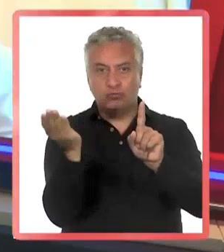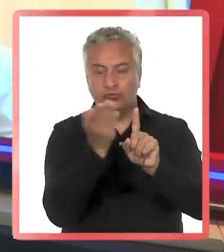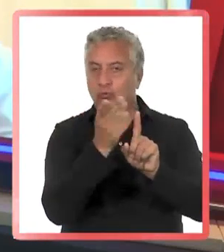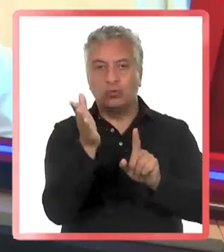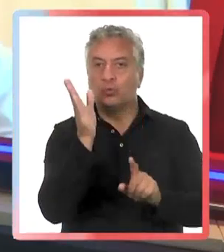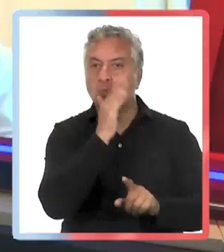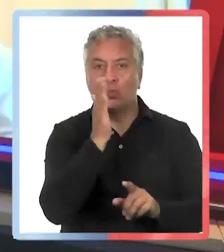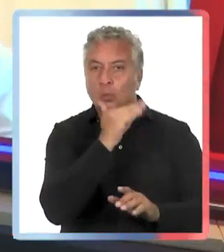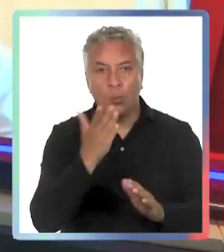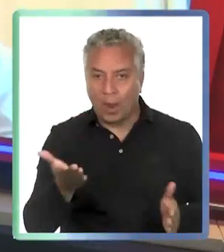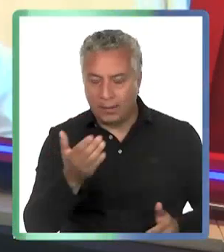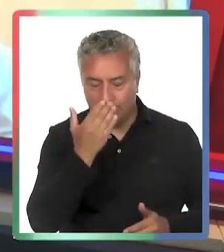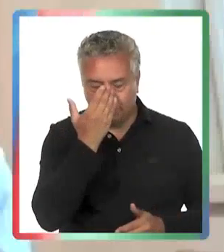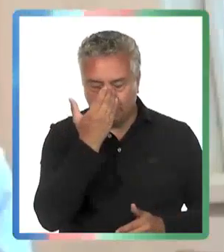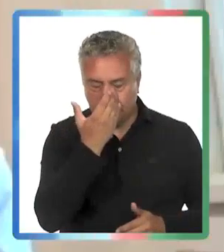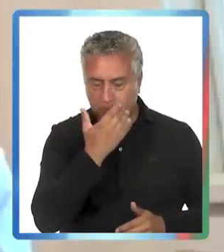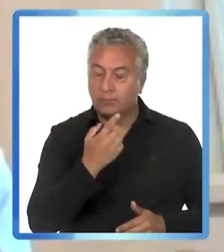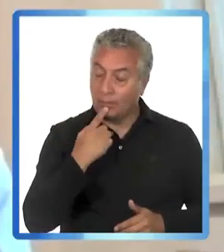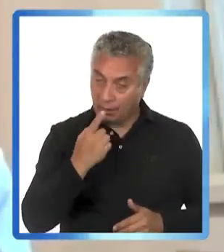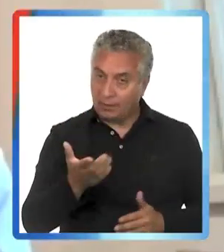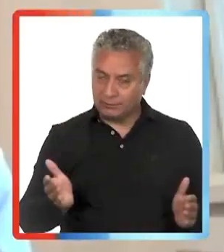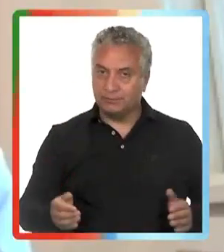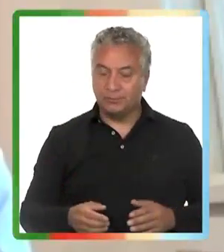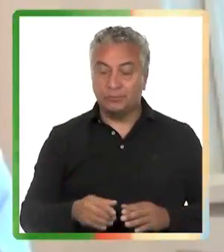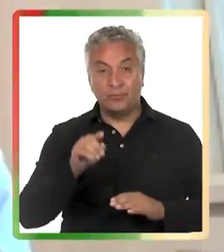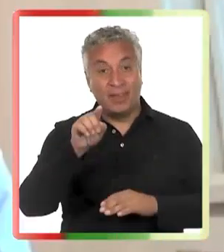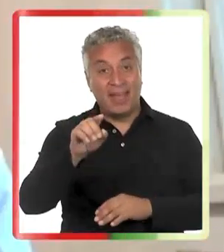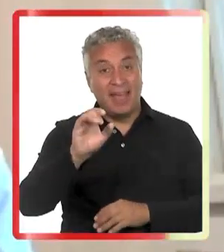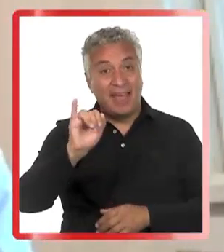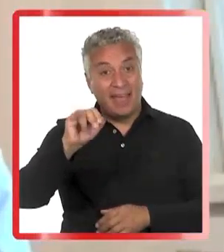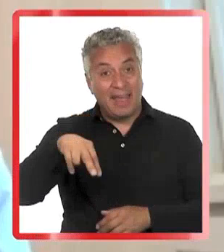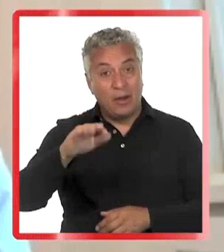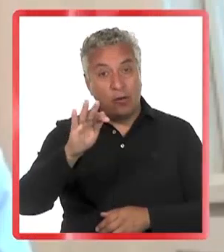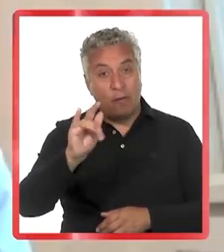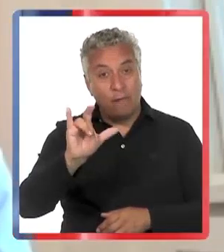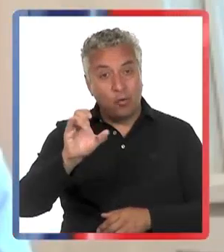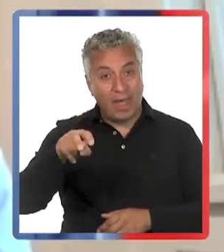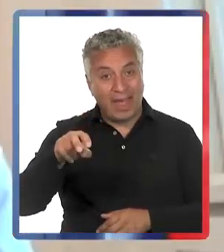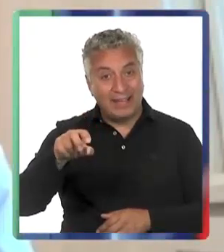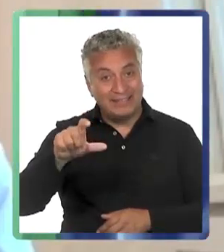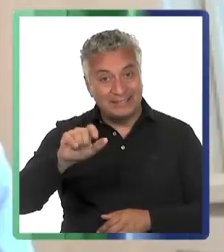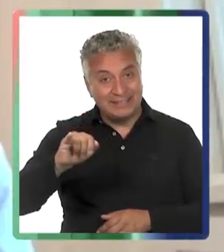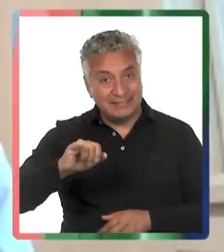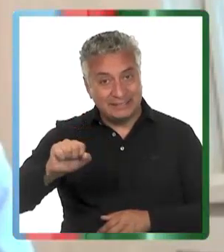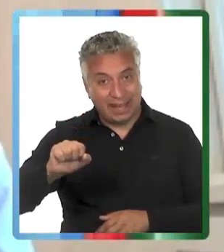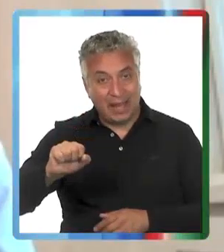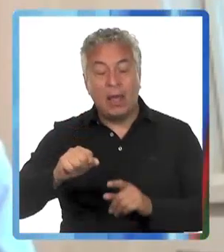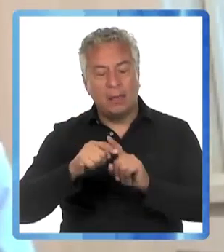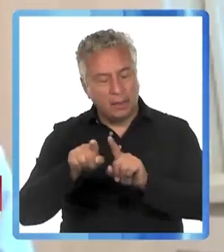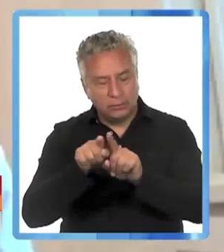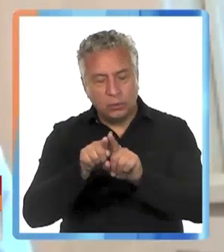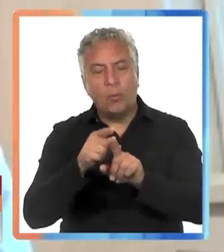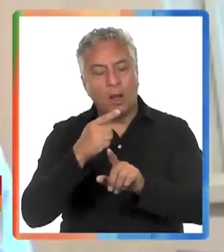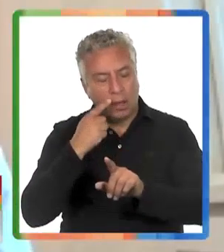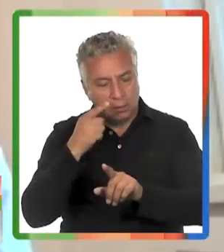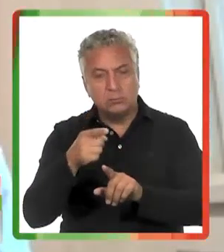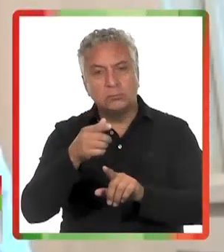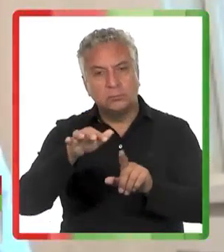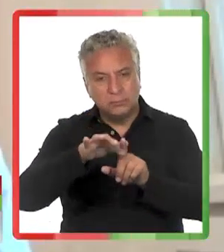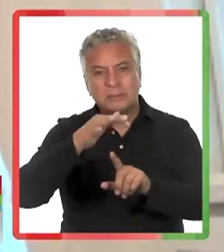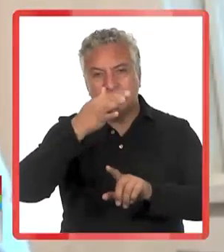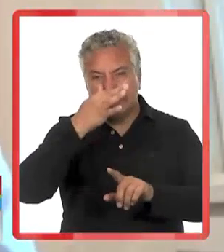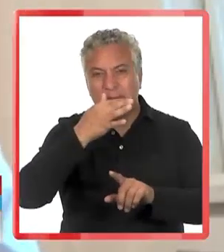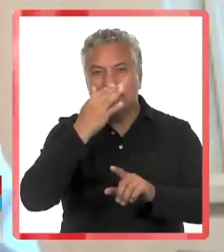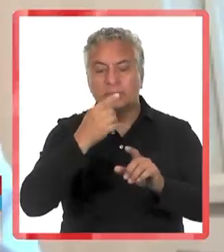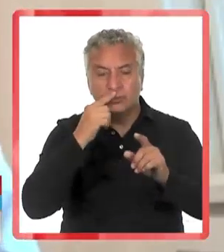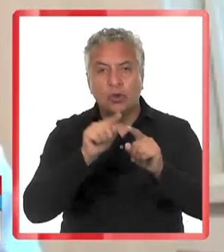no tenemos contagio, por ejemplo. La influenza aviar es una infección que siempre ha existido. De hecho, la